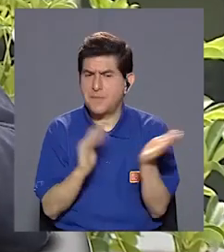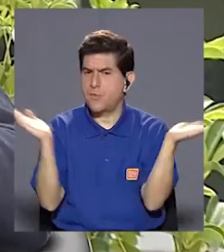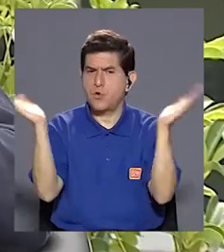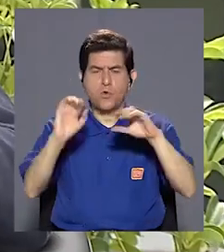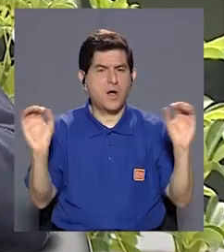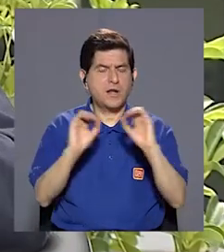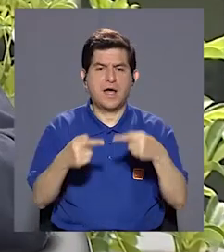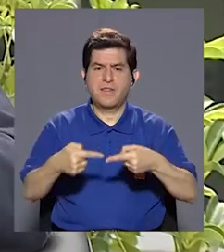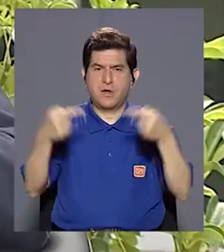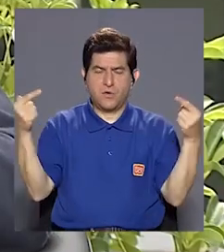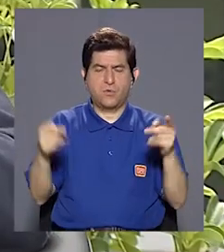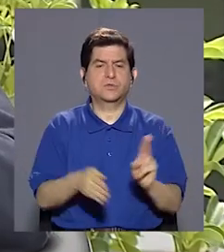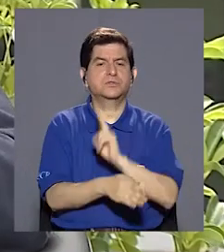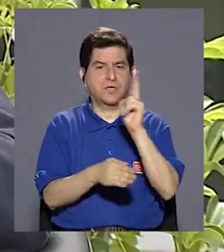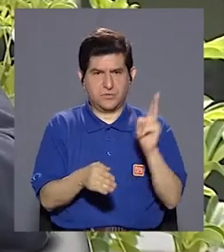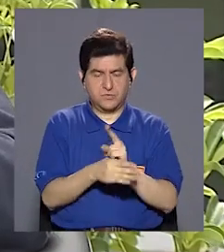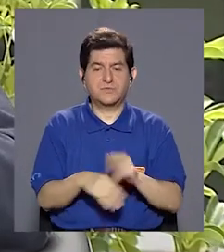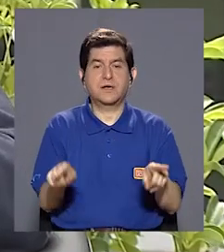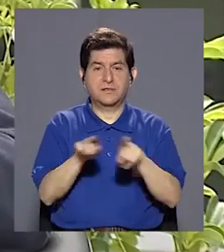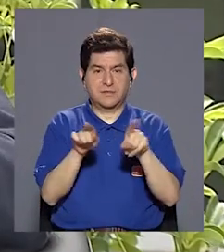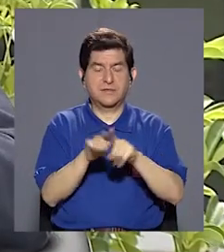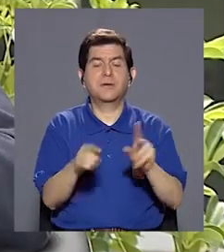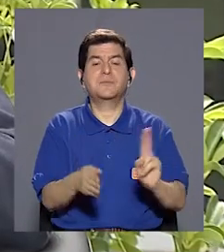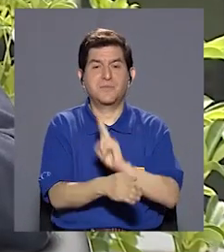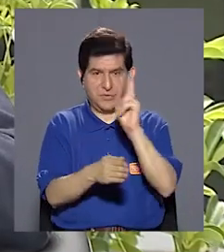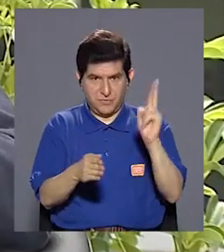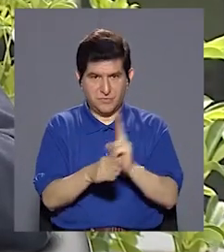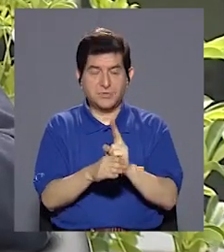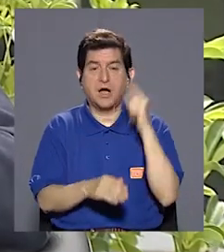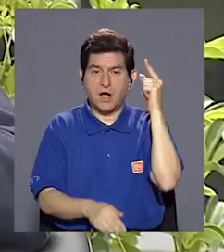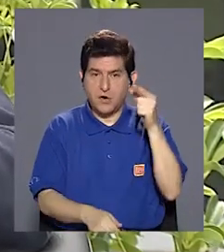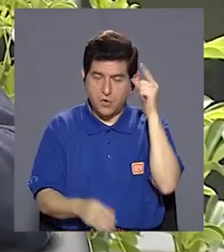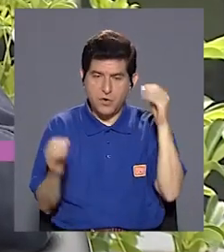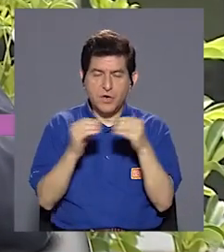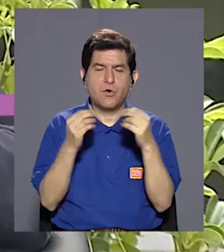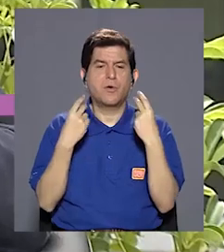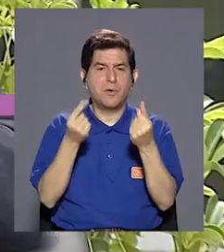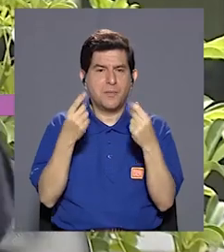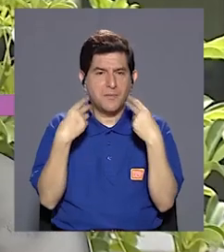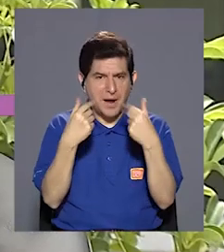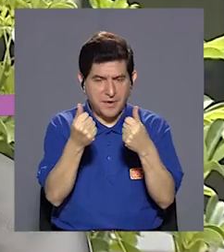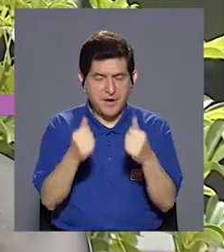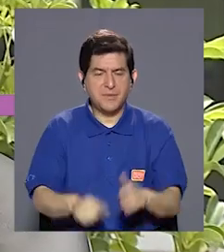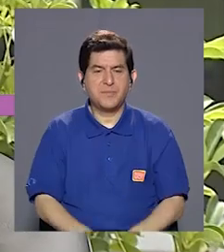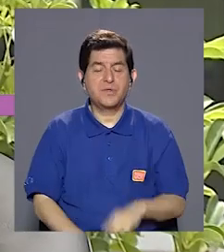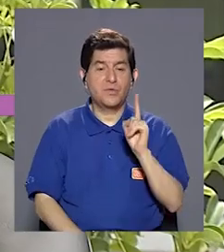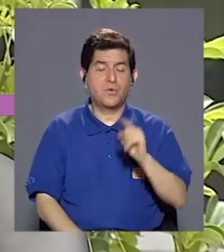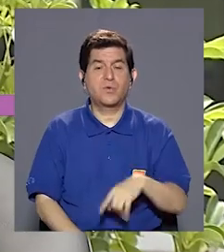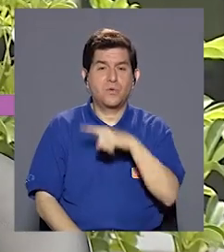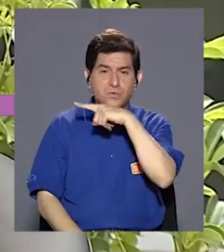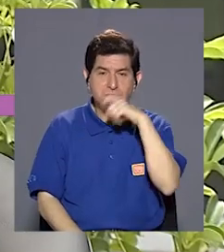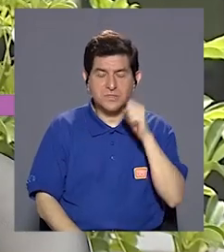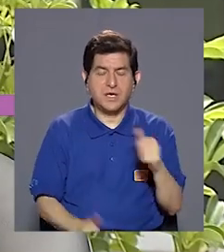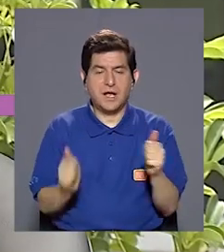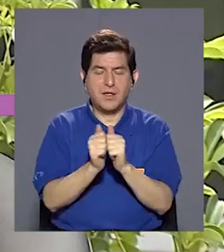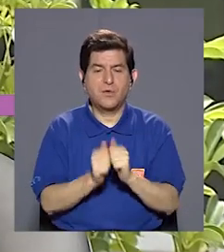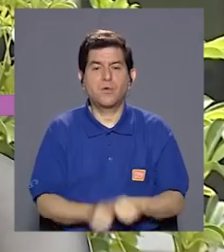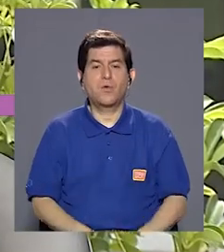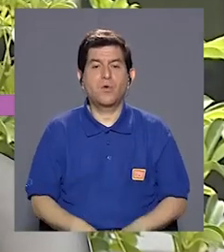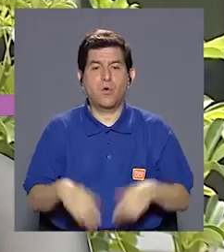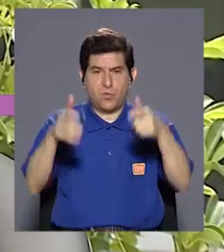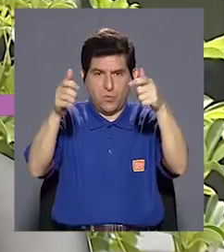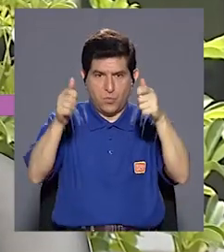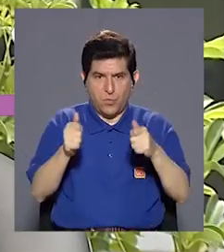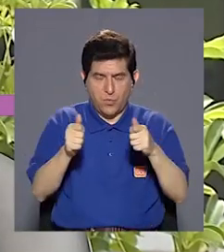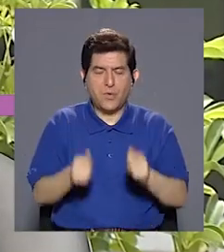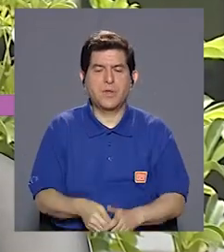no hay nada que contradiga que se pueden usar, uh-huh. o sea, también se pueden usar, pues obviamente es más rápido siempre con un secado con una toalla de papel.